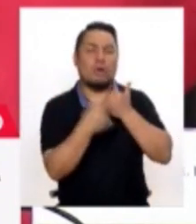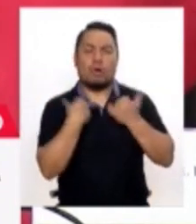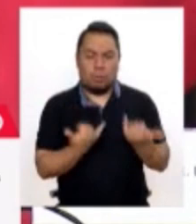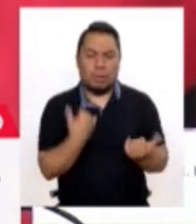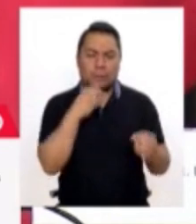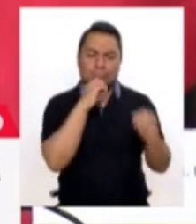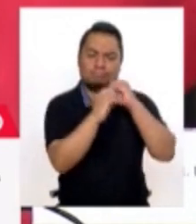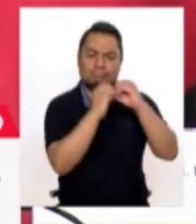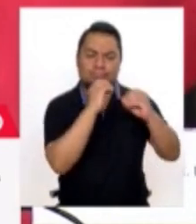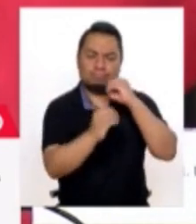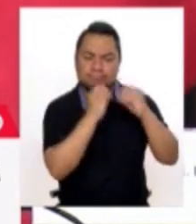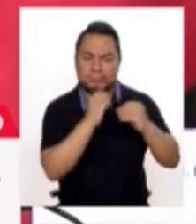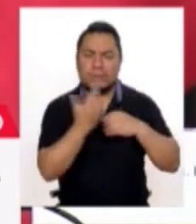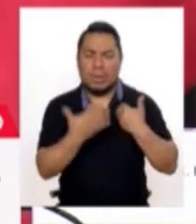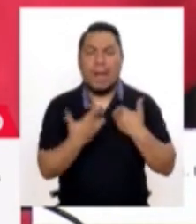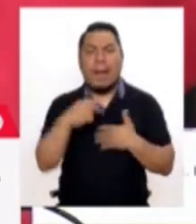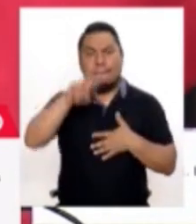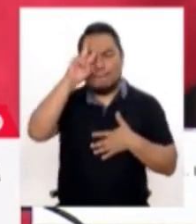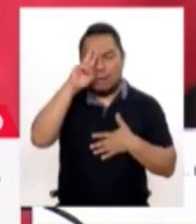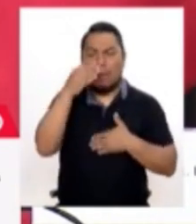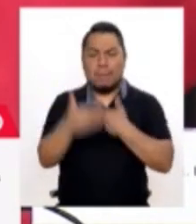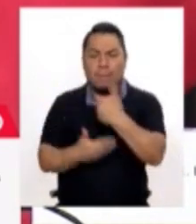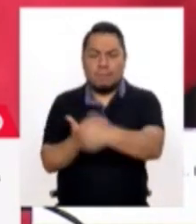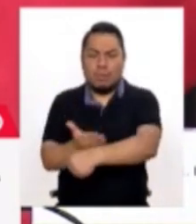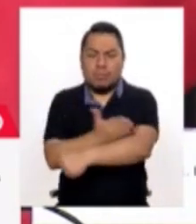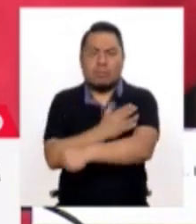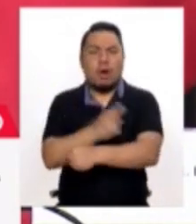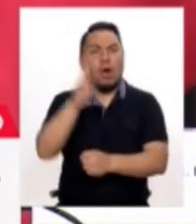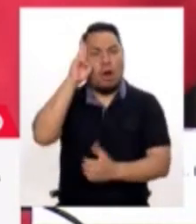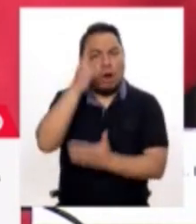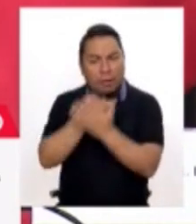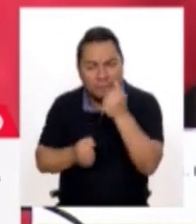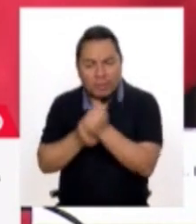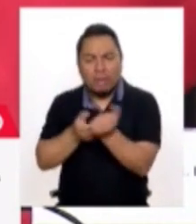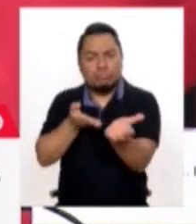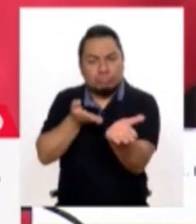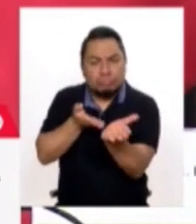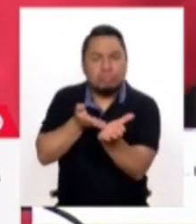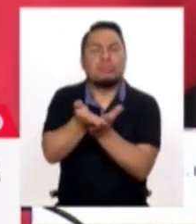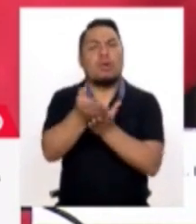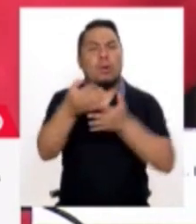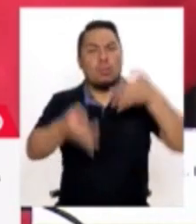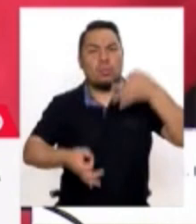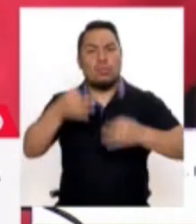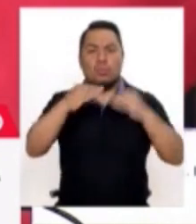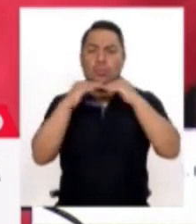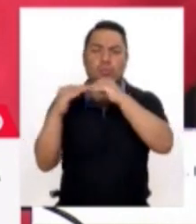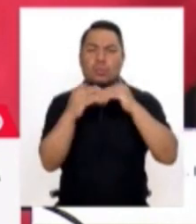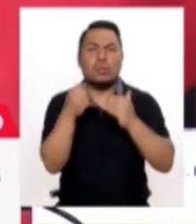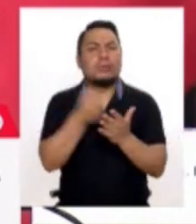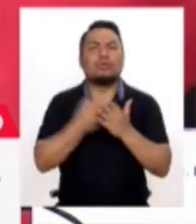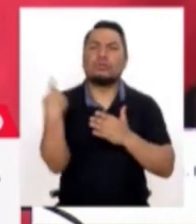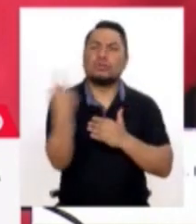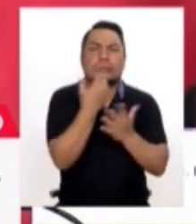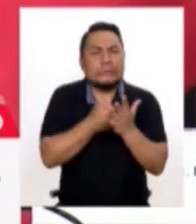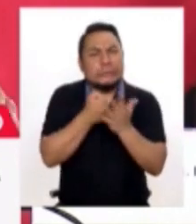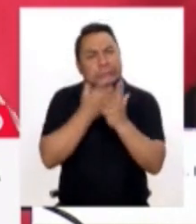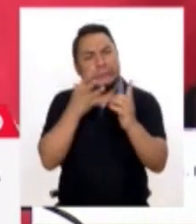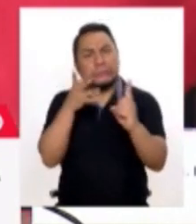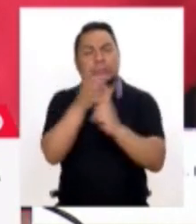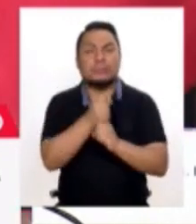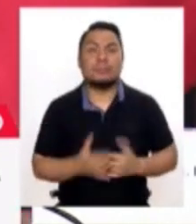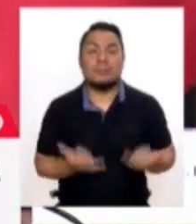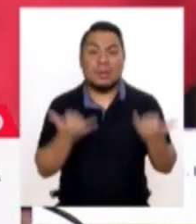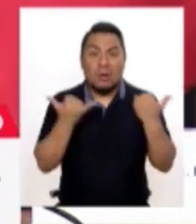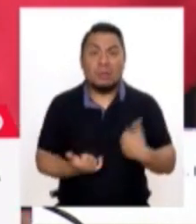a construir un país confiable, honesto y justo al que todos aspiramos. No